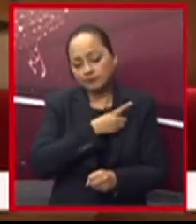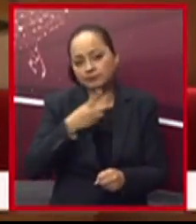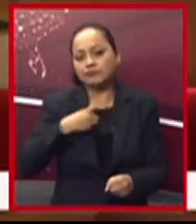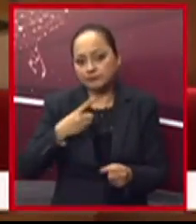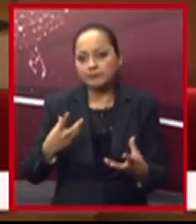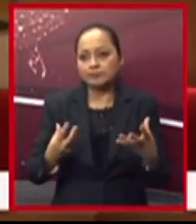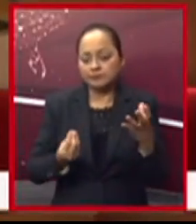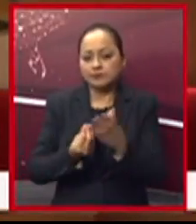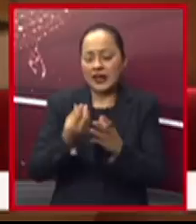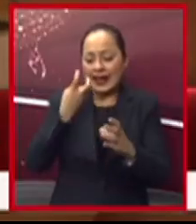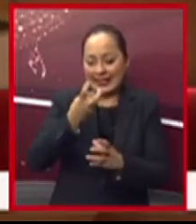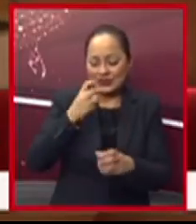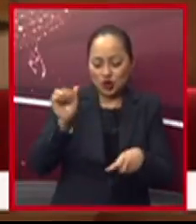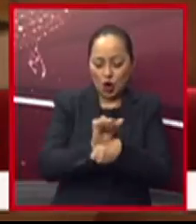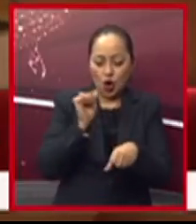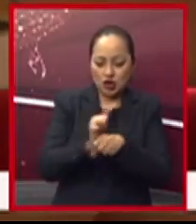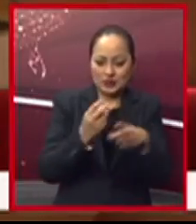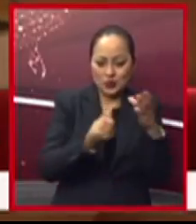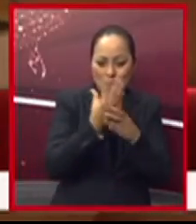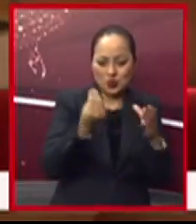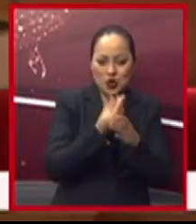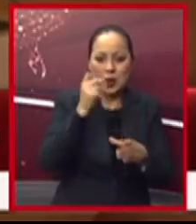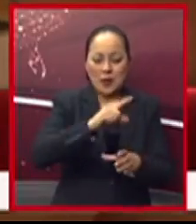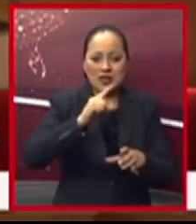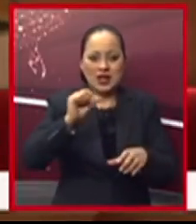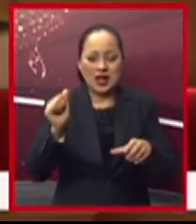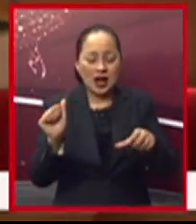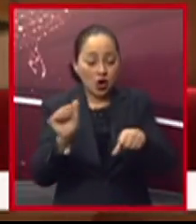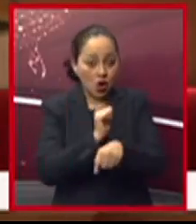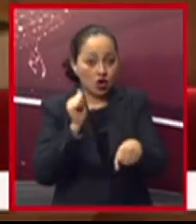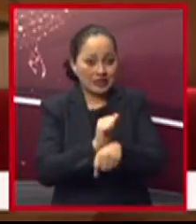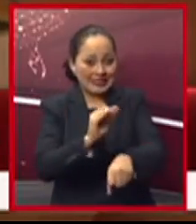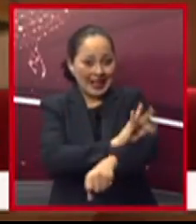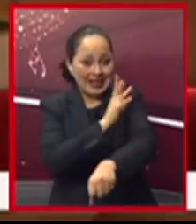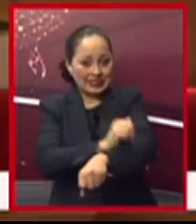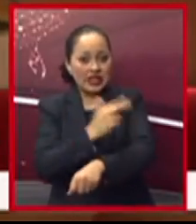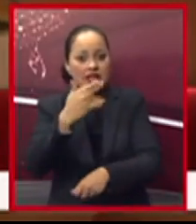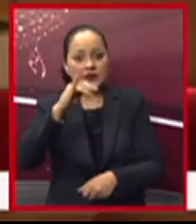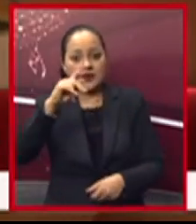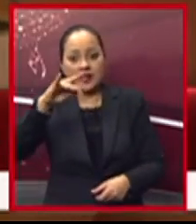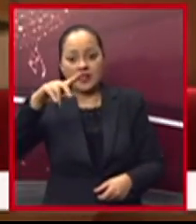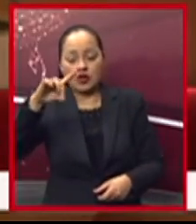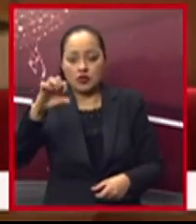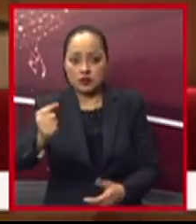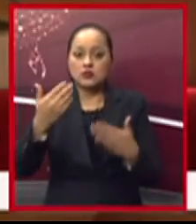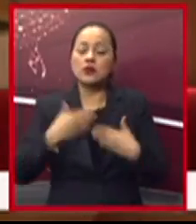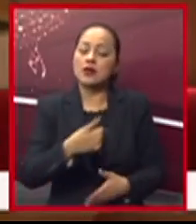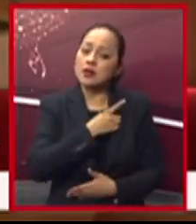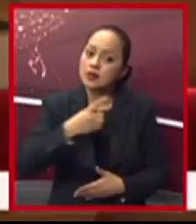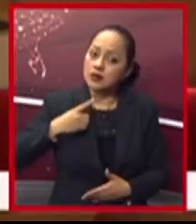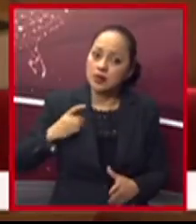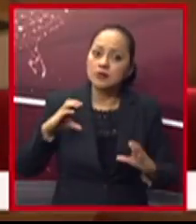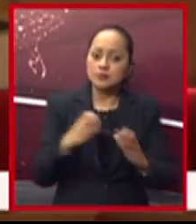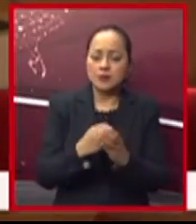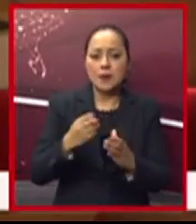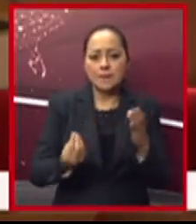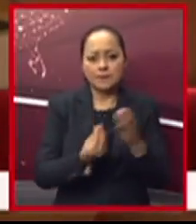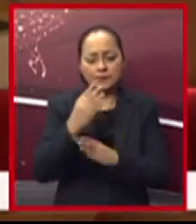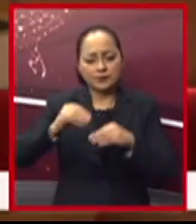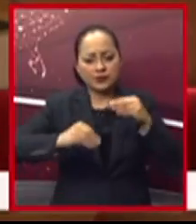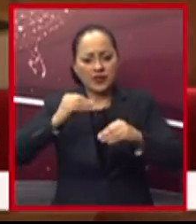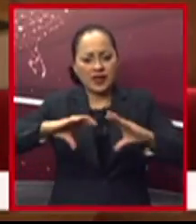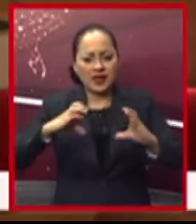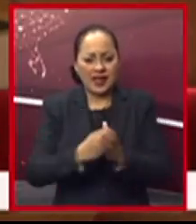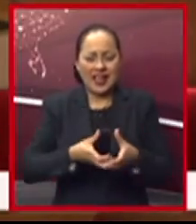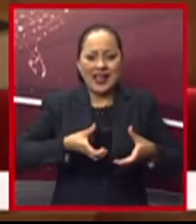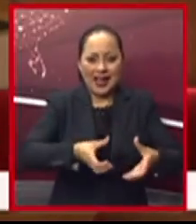renovación de este parque vehicular con automóviles eléctricos e híbridos. Asimismo, se debe de mejorar de manera integral la infraestructura de